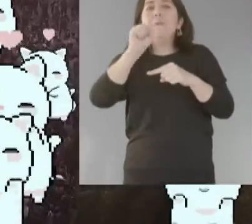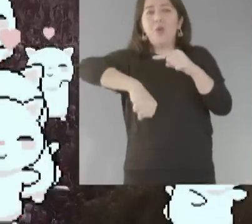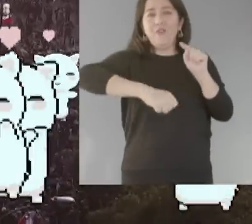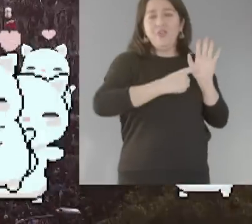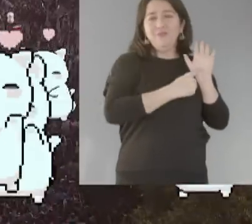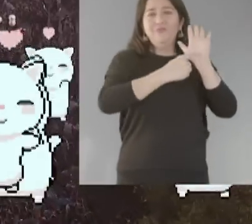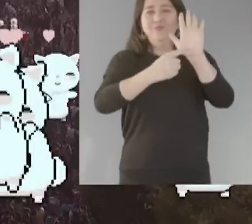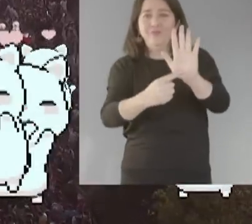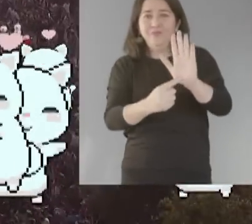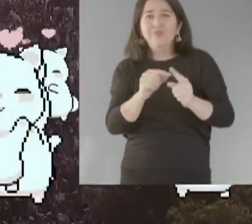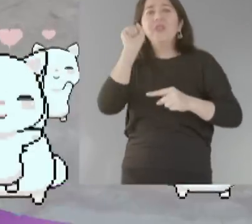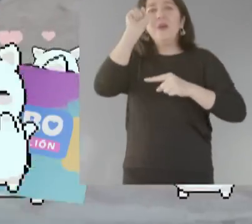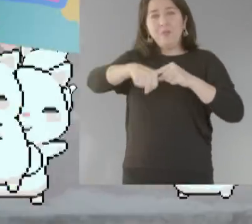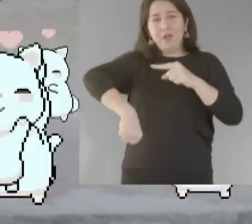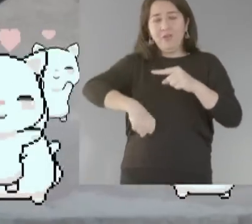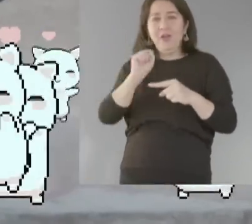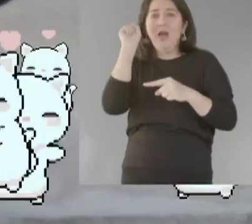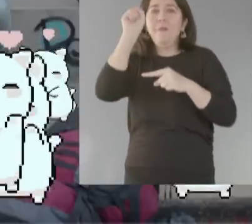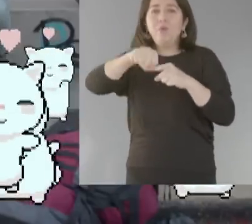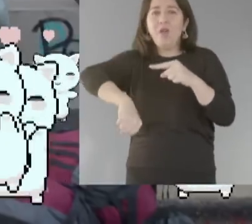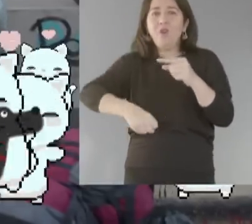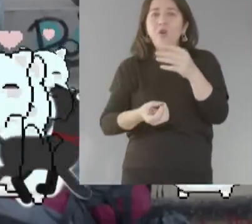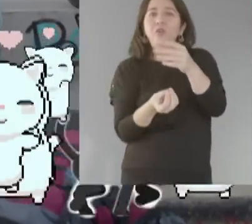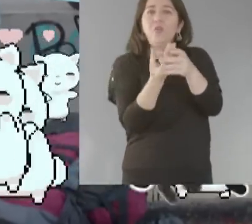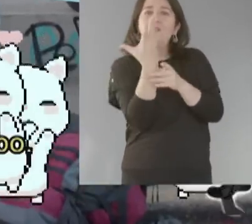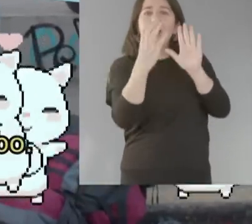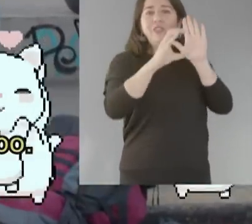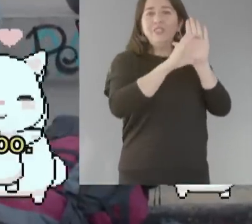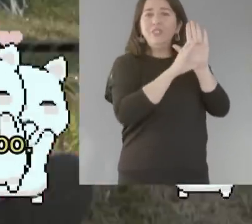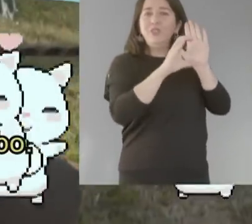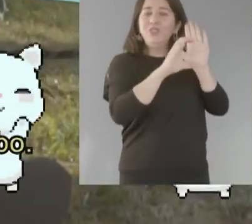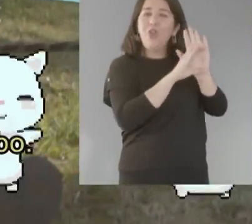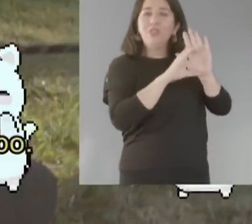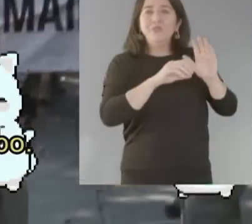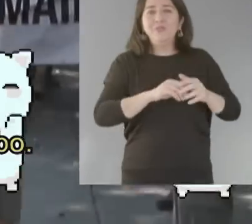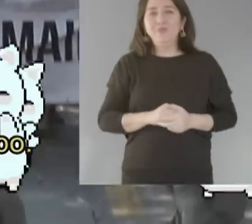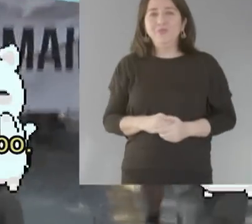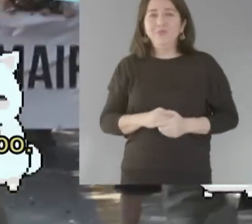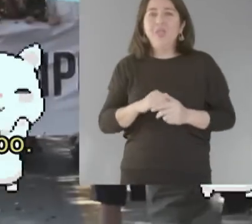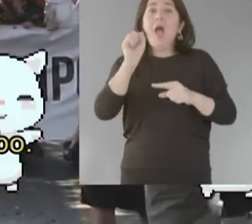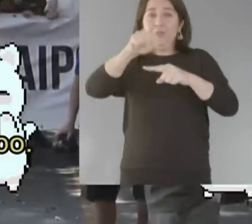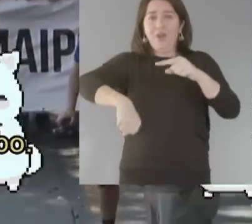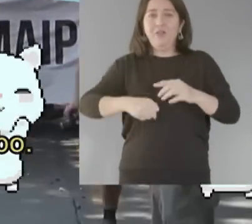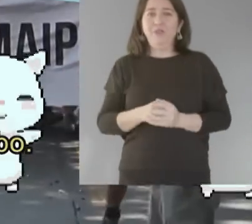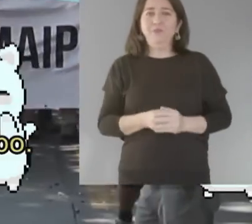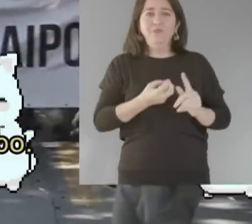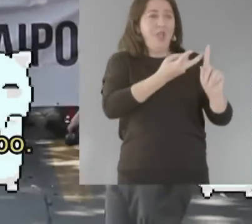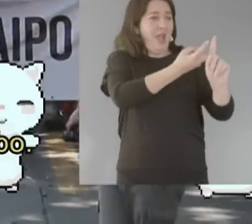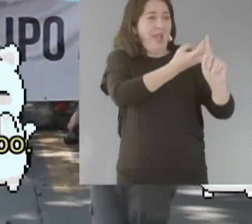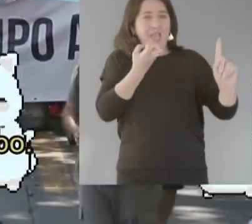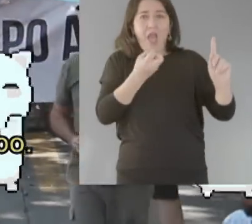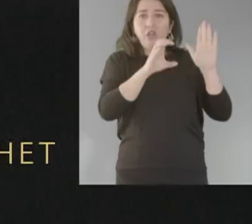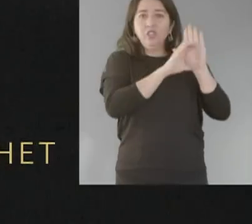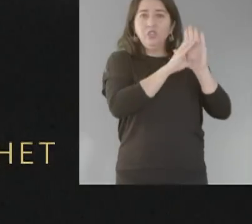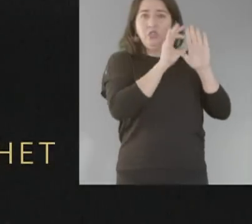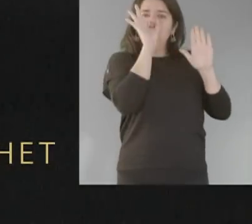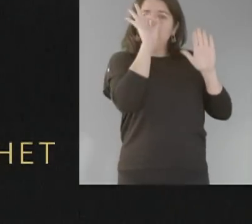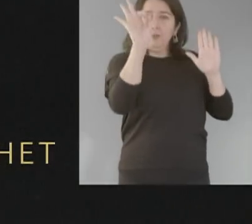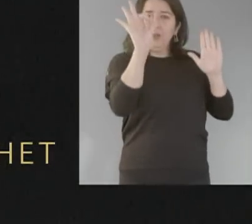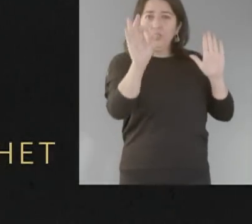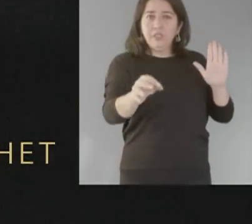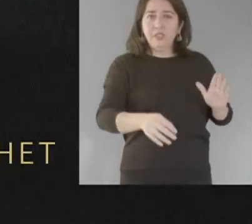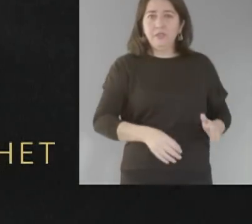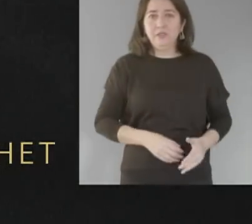probar. Apruebo, apruebo, apruebo de salida. Apruebo, apruebo, nueva constitución. Apruebo. Saquea